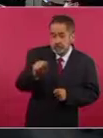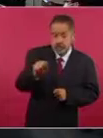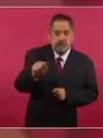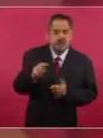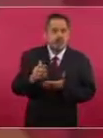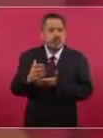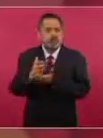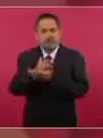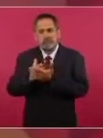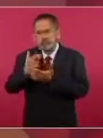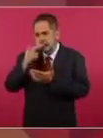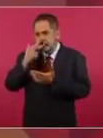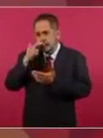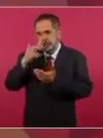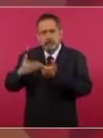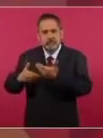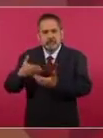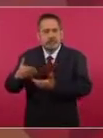esté mejorando.